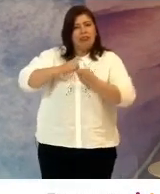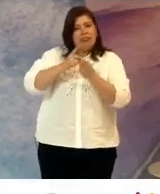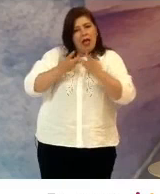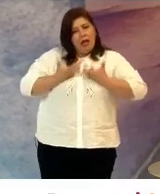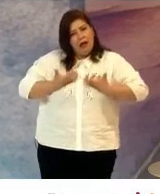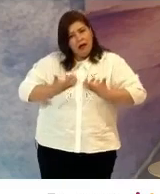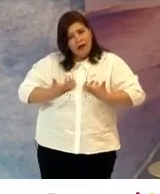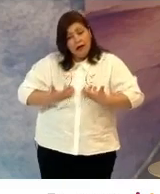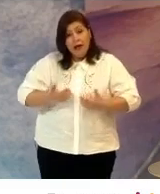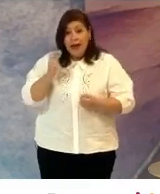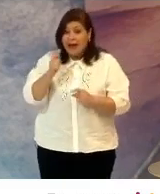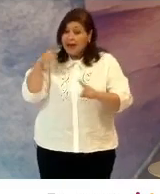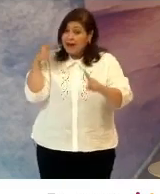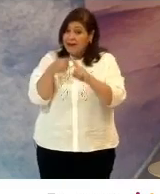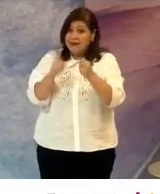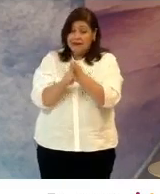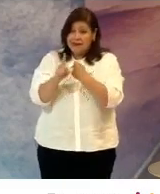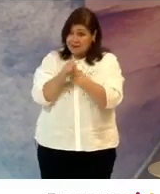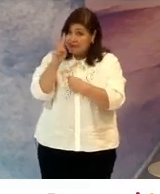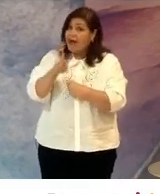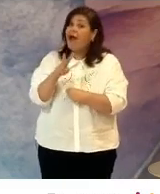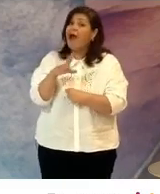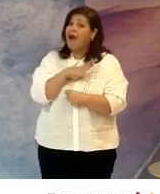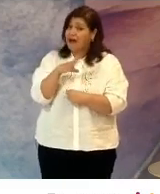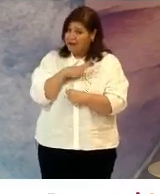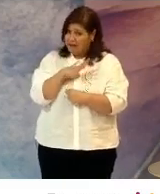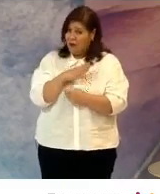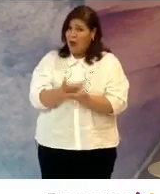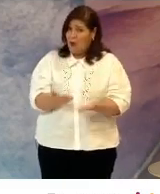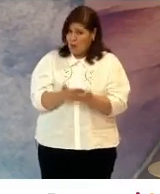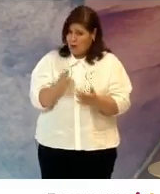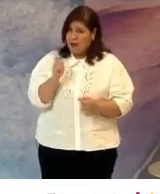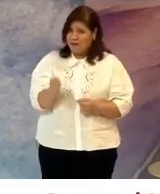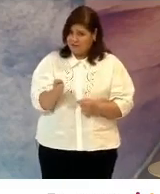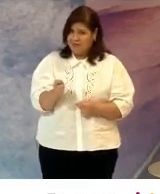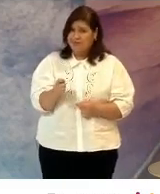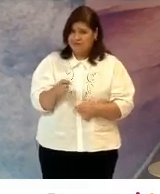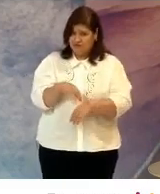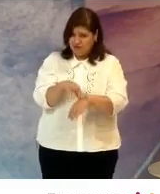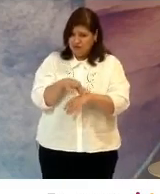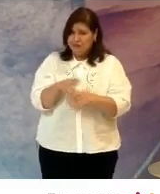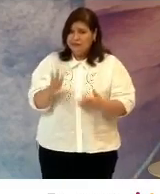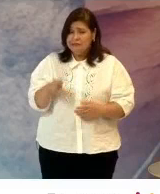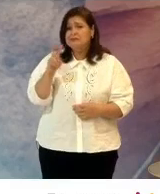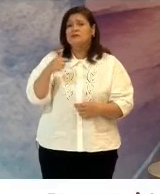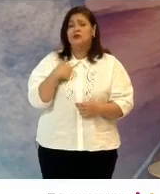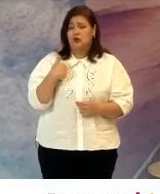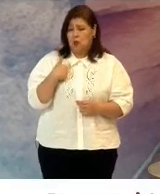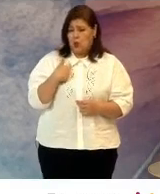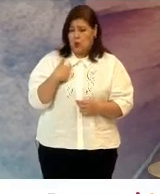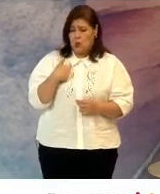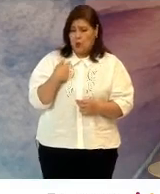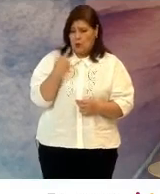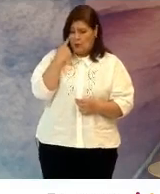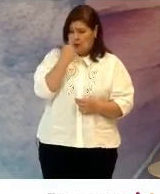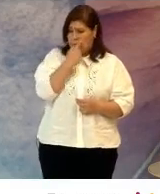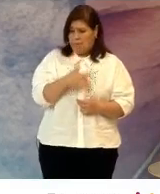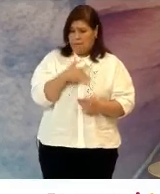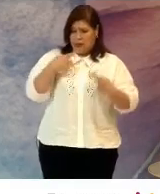el problema número uno al que nos enfrentamos hoy. Y personalmente yo estoy intentando